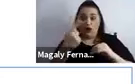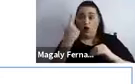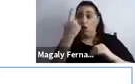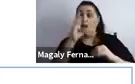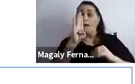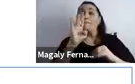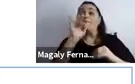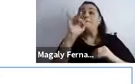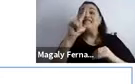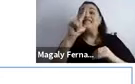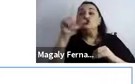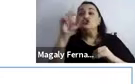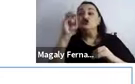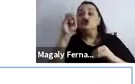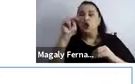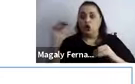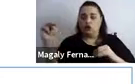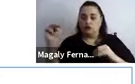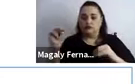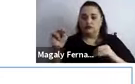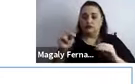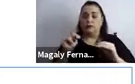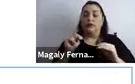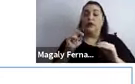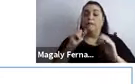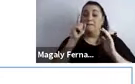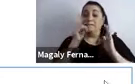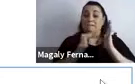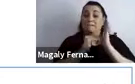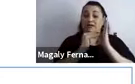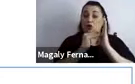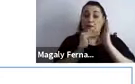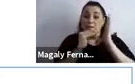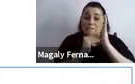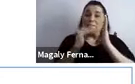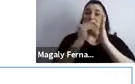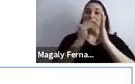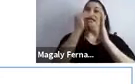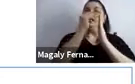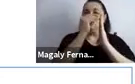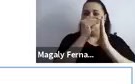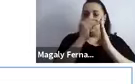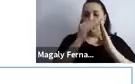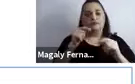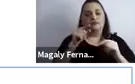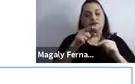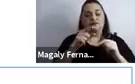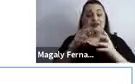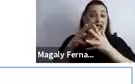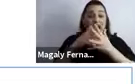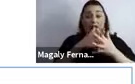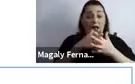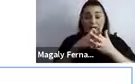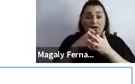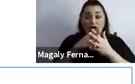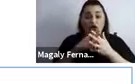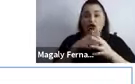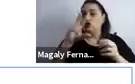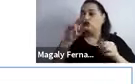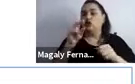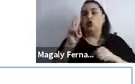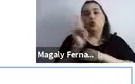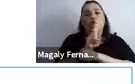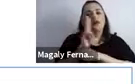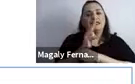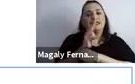billón. Esto es millones de toneladas, y 1 millón de millones de toneladas es 1 billón. Los americanos, que no utilizan muy bien